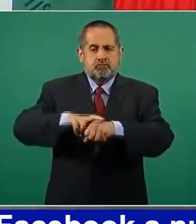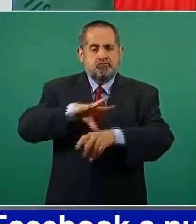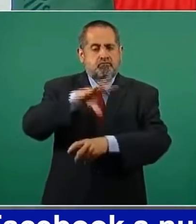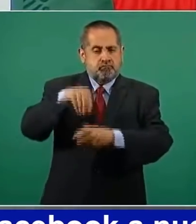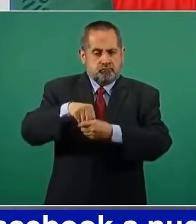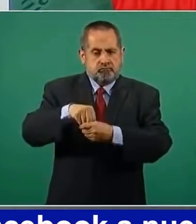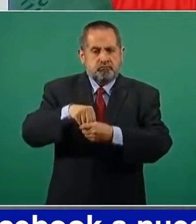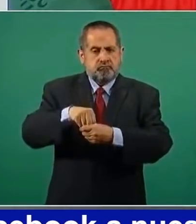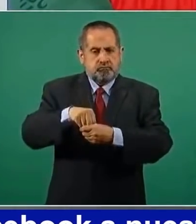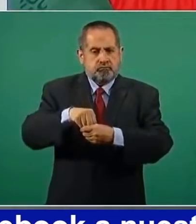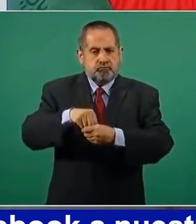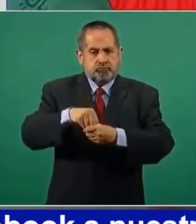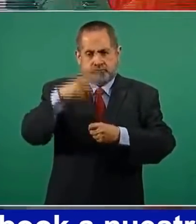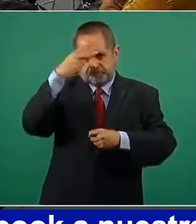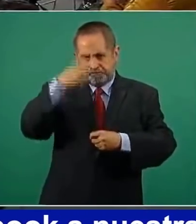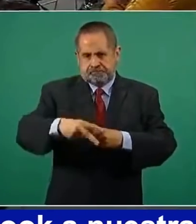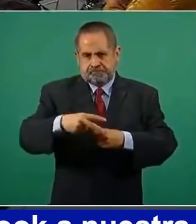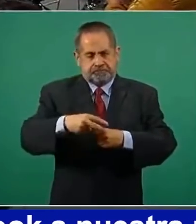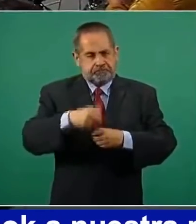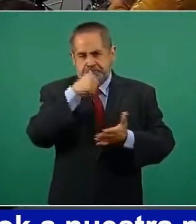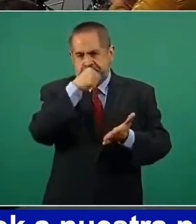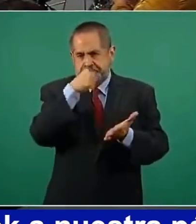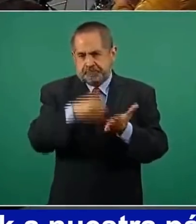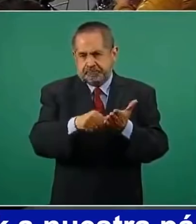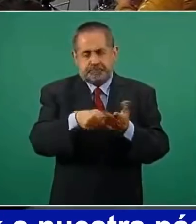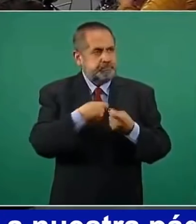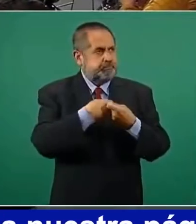de nuestra República.